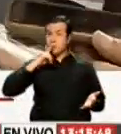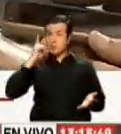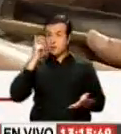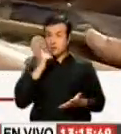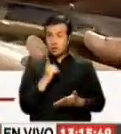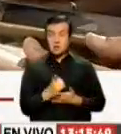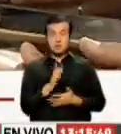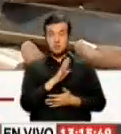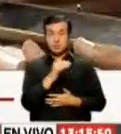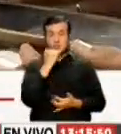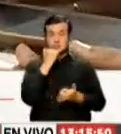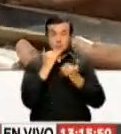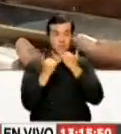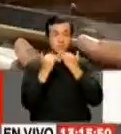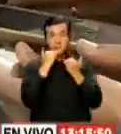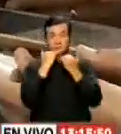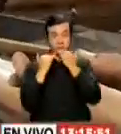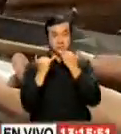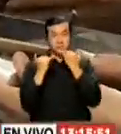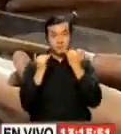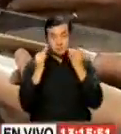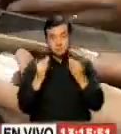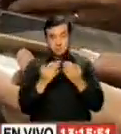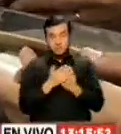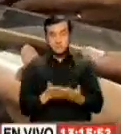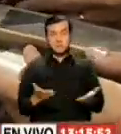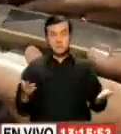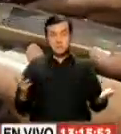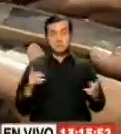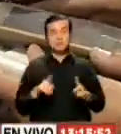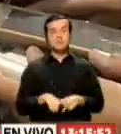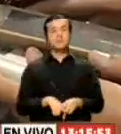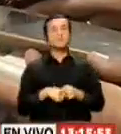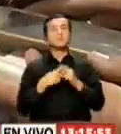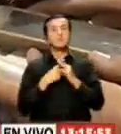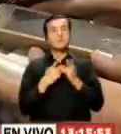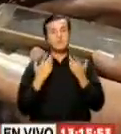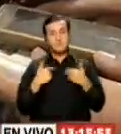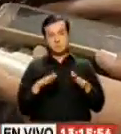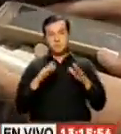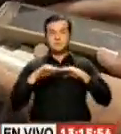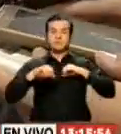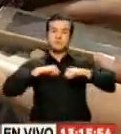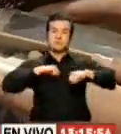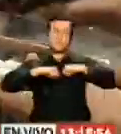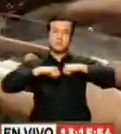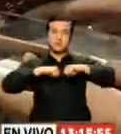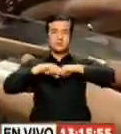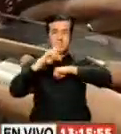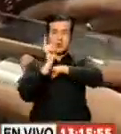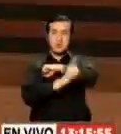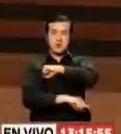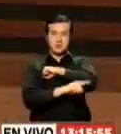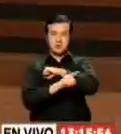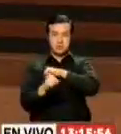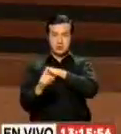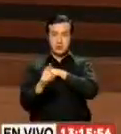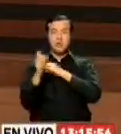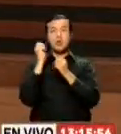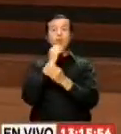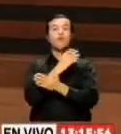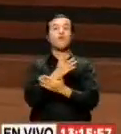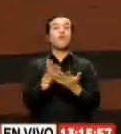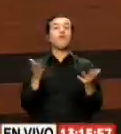cometido ilícitos, como al parecer ocurriría, se inicia ya el trámite disciplinario. Este